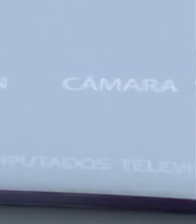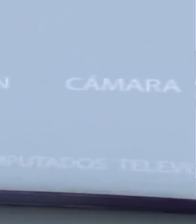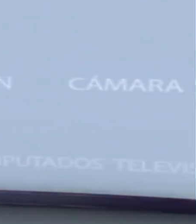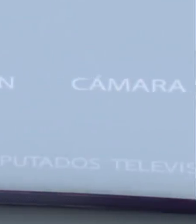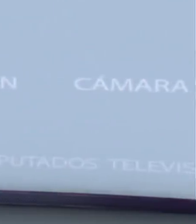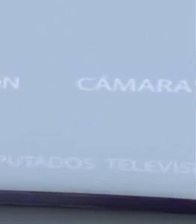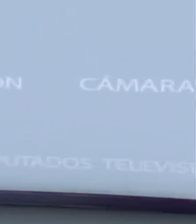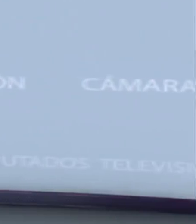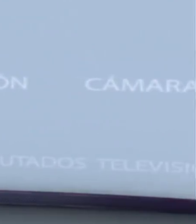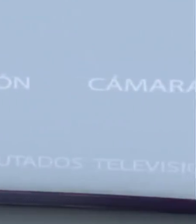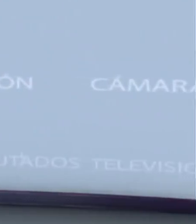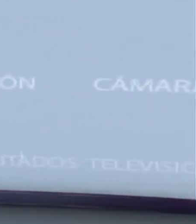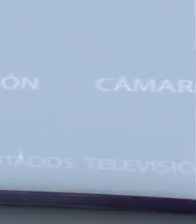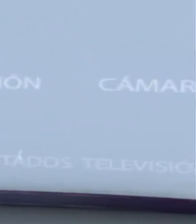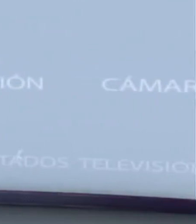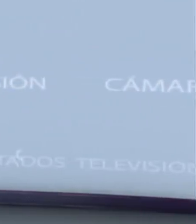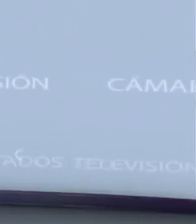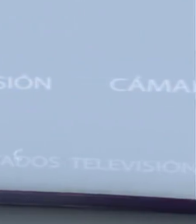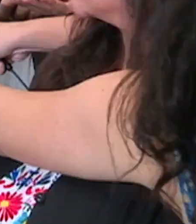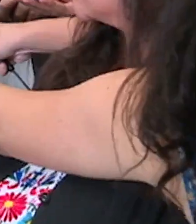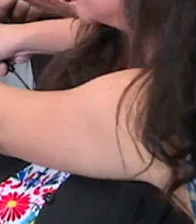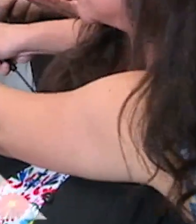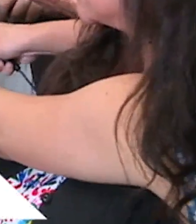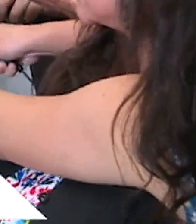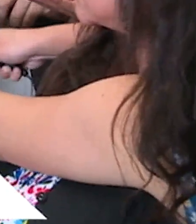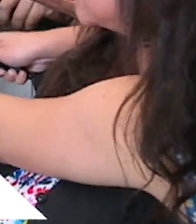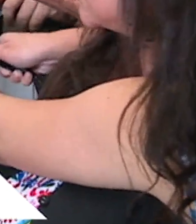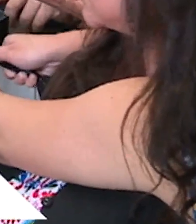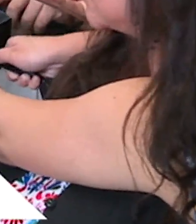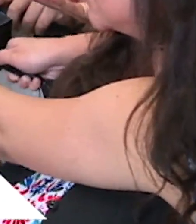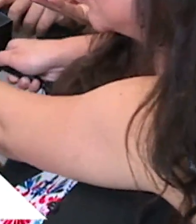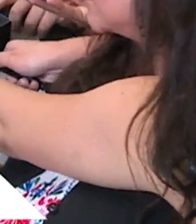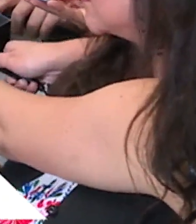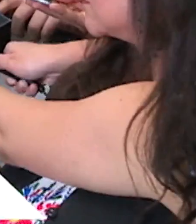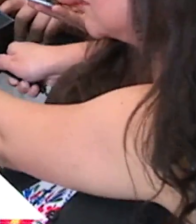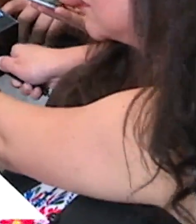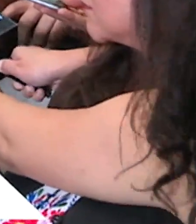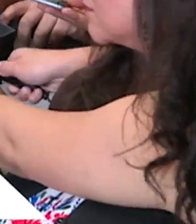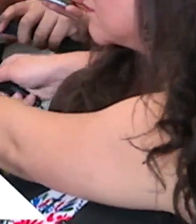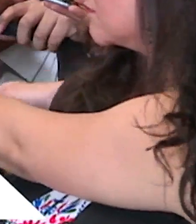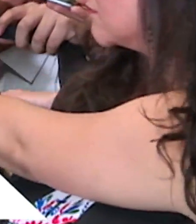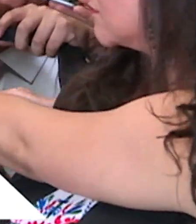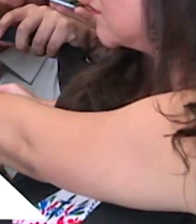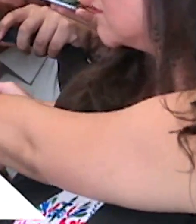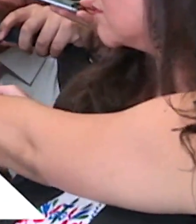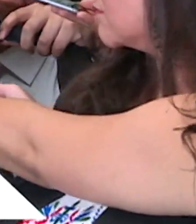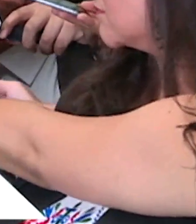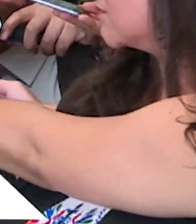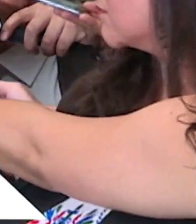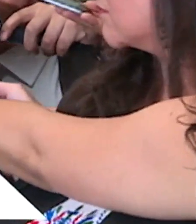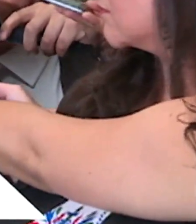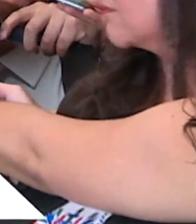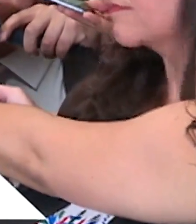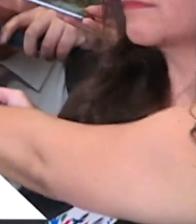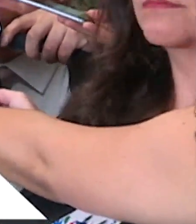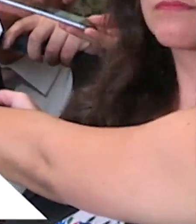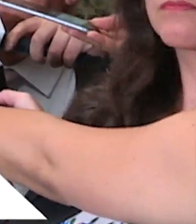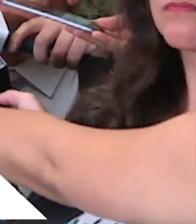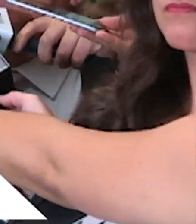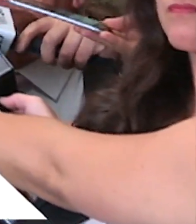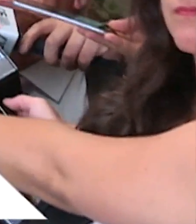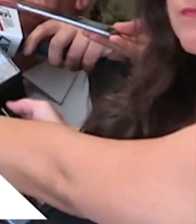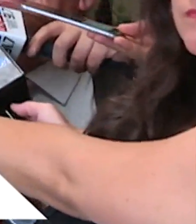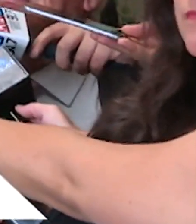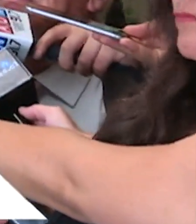casos de falsos exonerados políticos creo que la interpelación cumplió su objetivo en primer lugar por